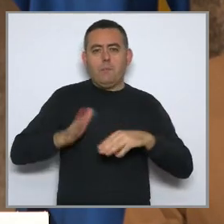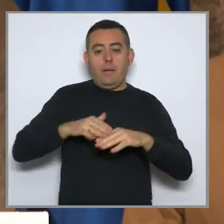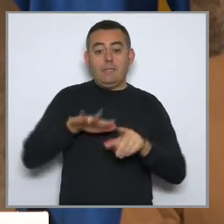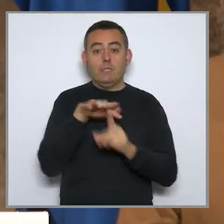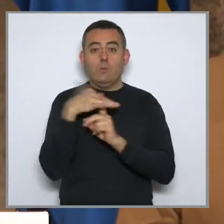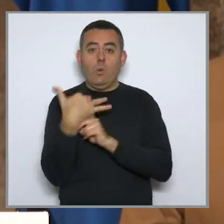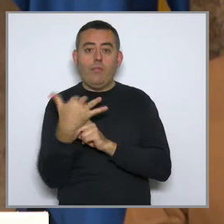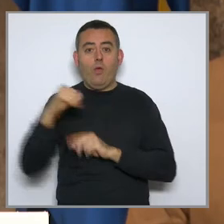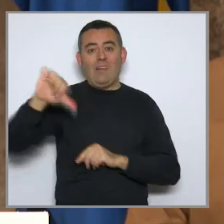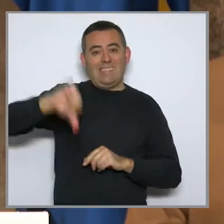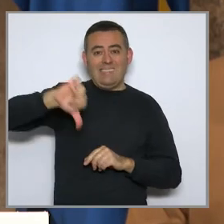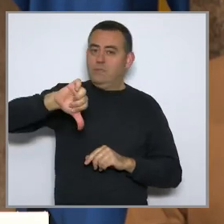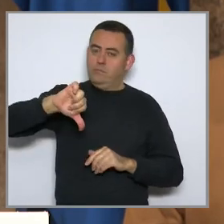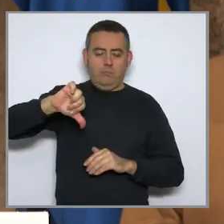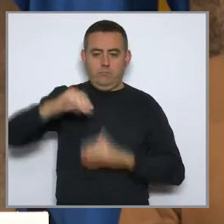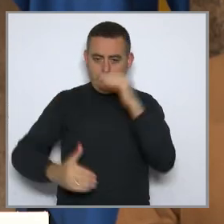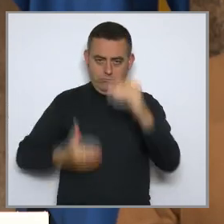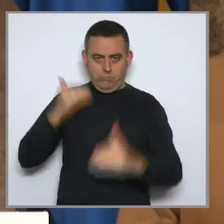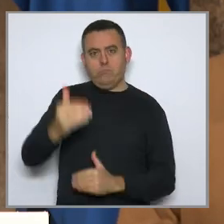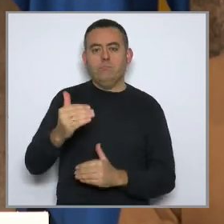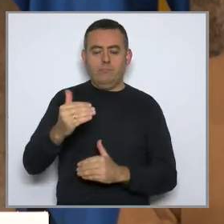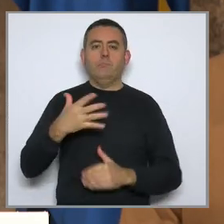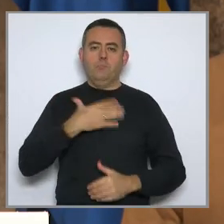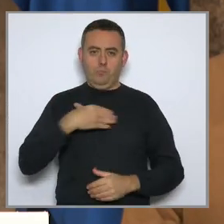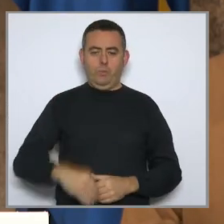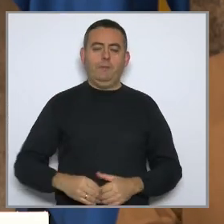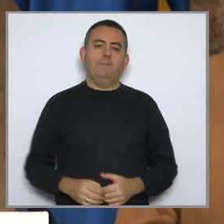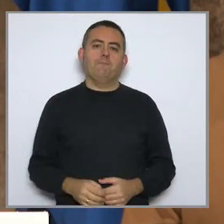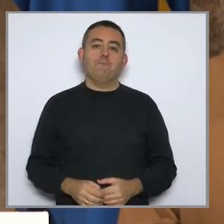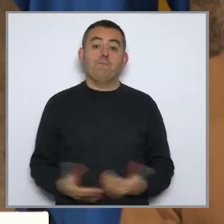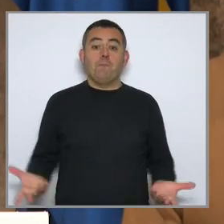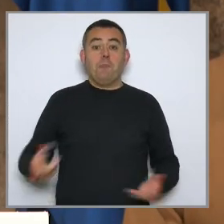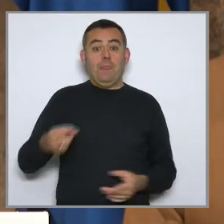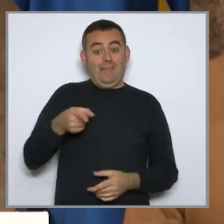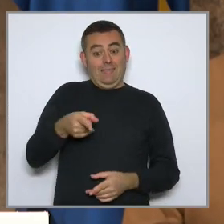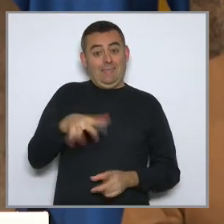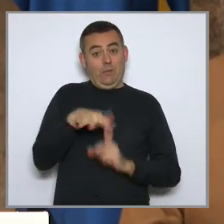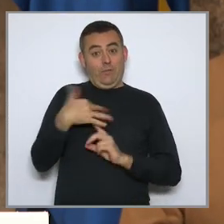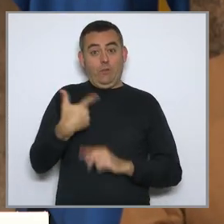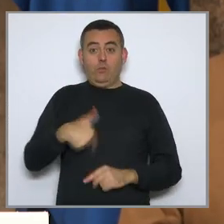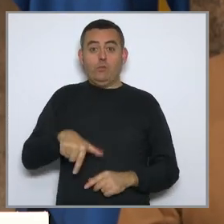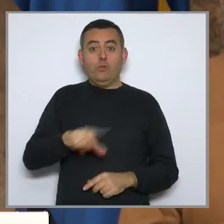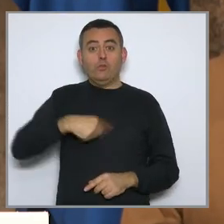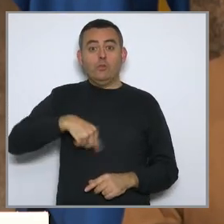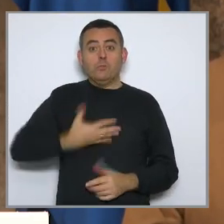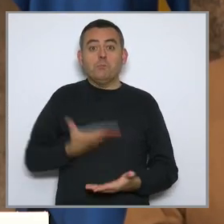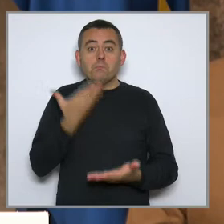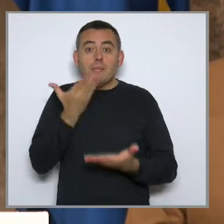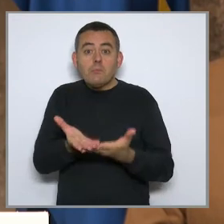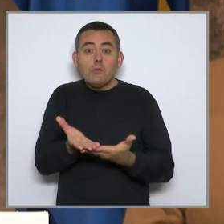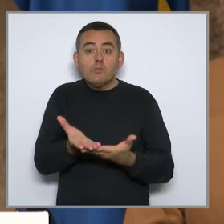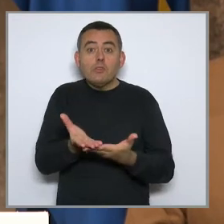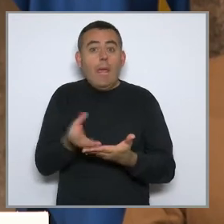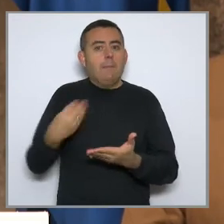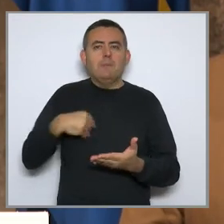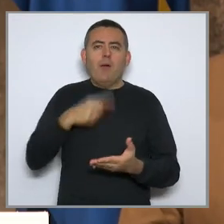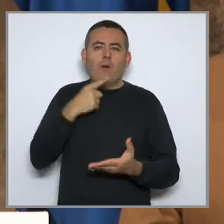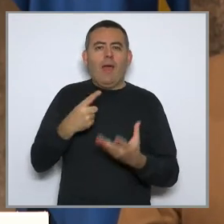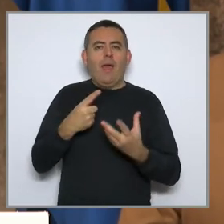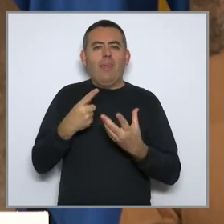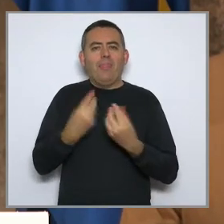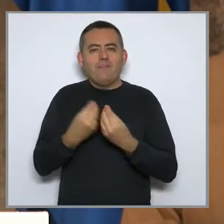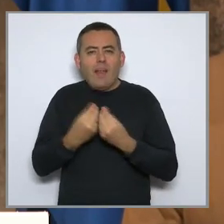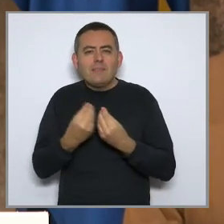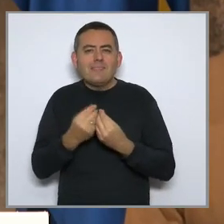ese sentido, nosotros lo que pedimos, y por no detallar ya las cifras que ha dado el propio presidente, lo que